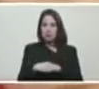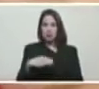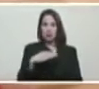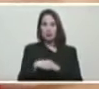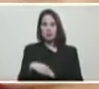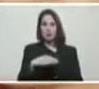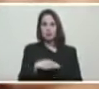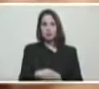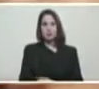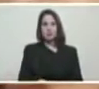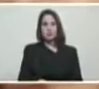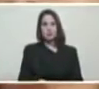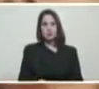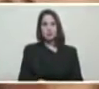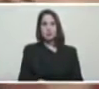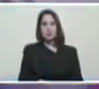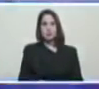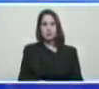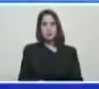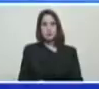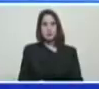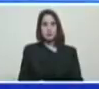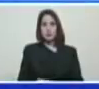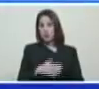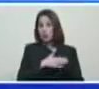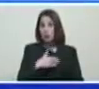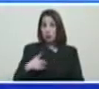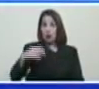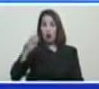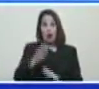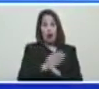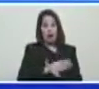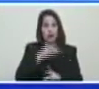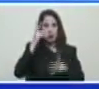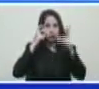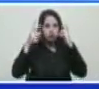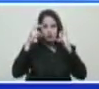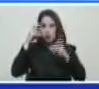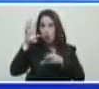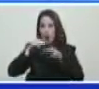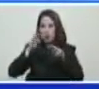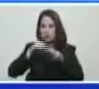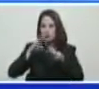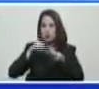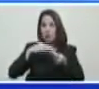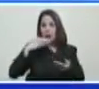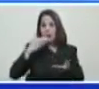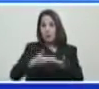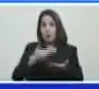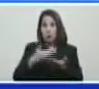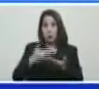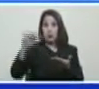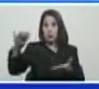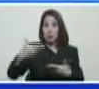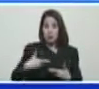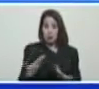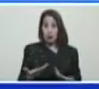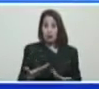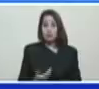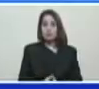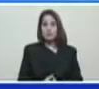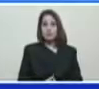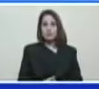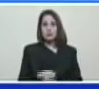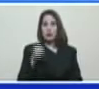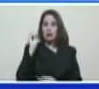misiones y yo quiero antes de escuchar las conclusiones propuestas que ustedes me traen de este